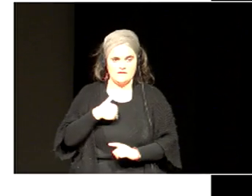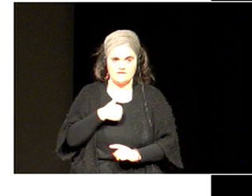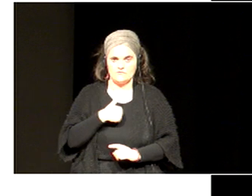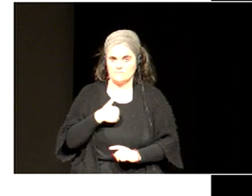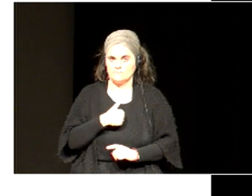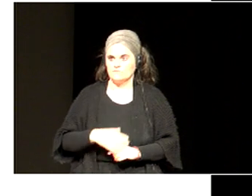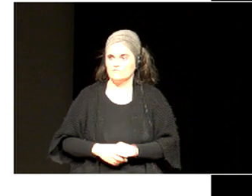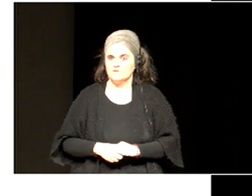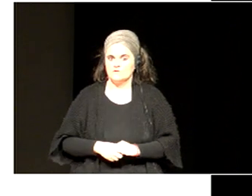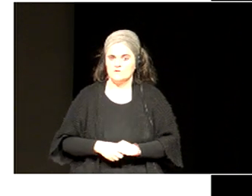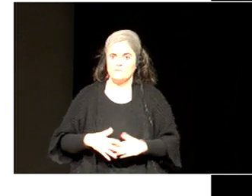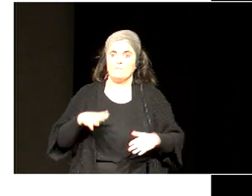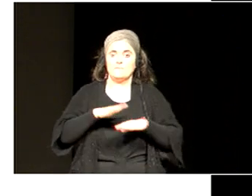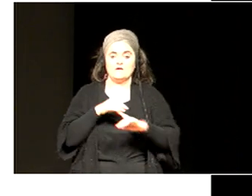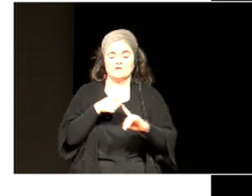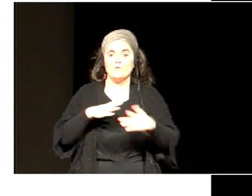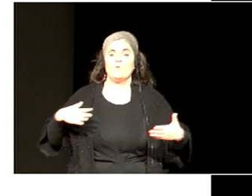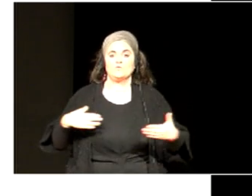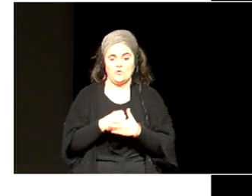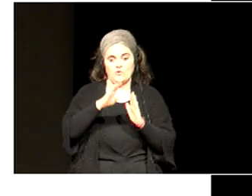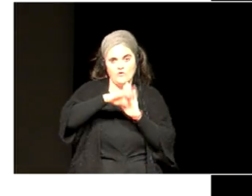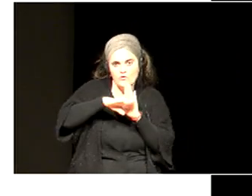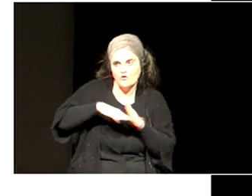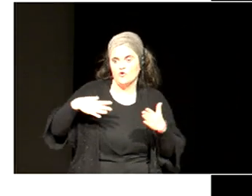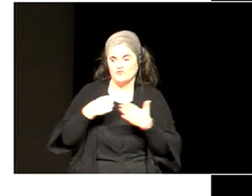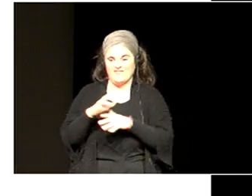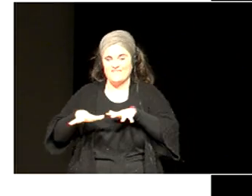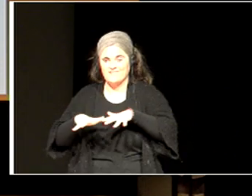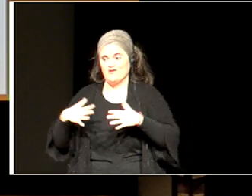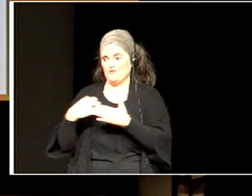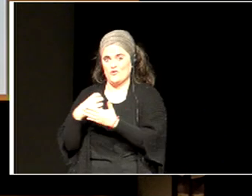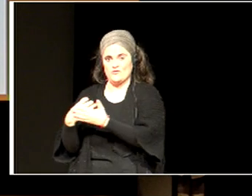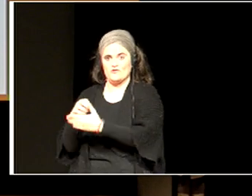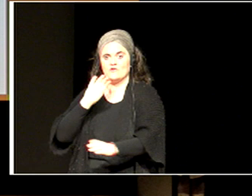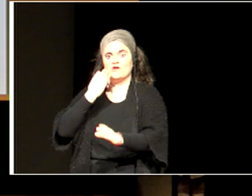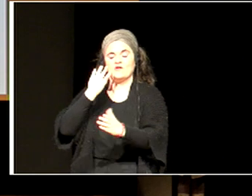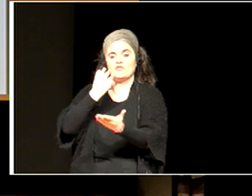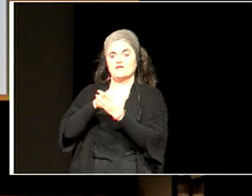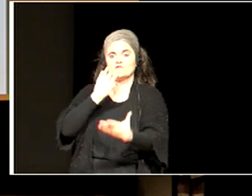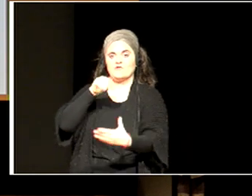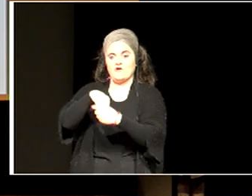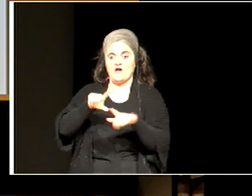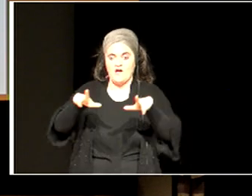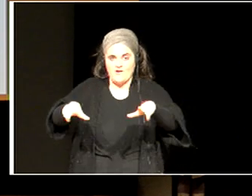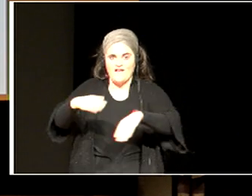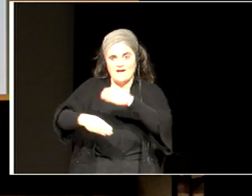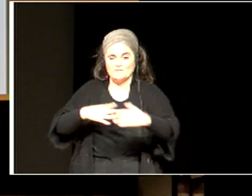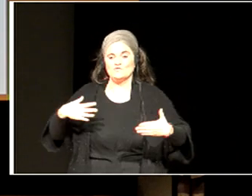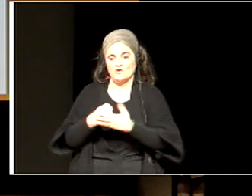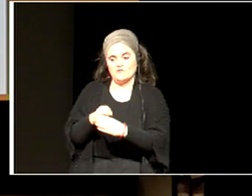en todo plan en toda acción que hagamos en el aula directamente también tengamos esa perspectiva de género